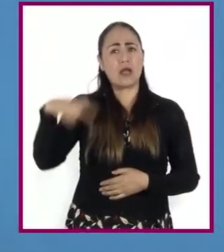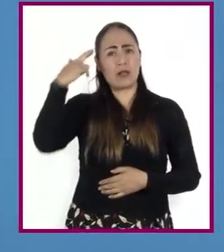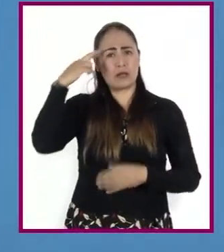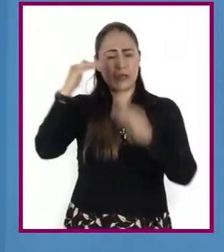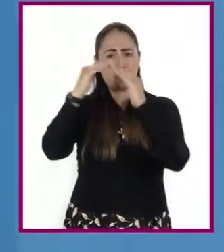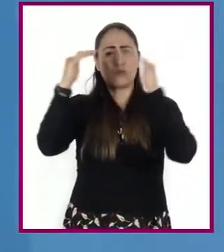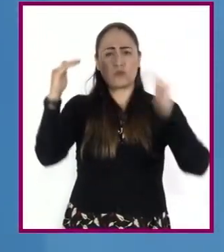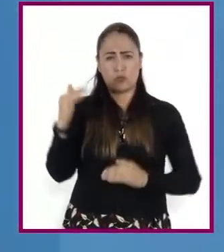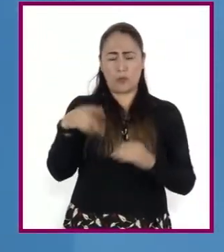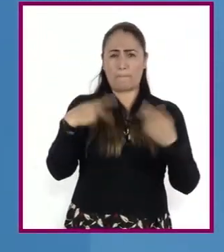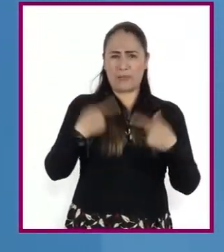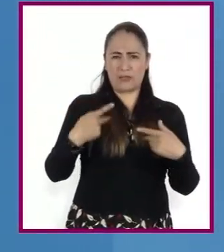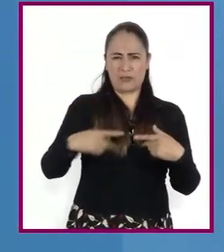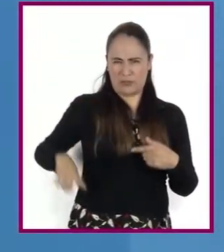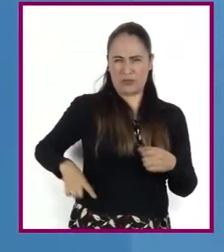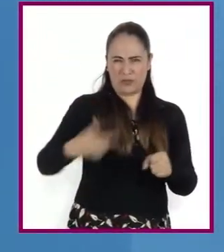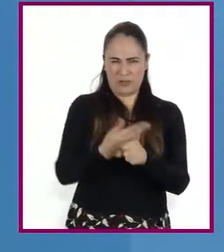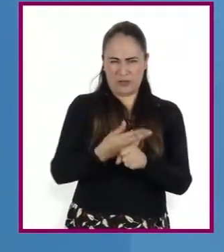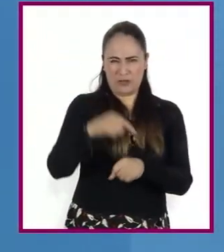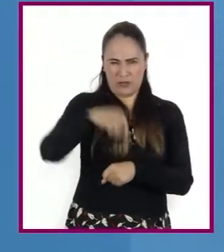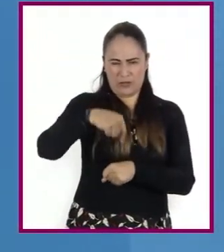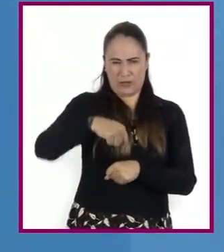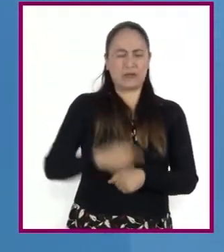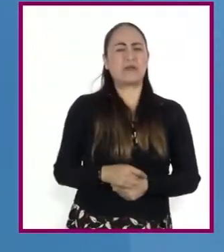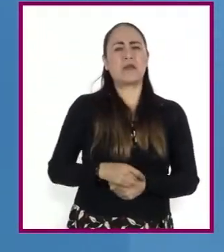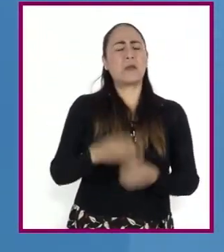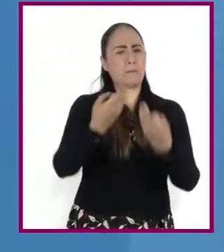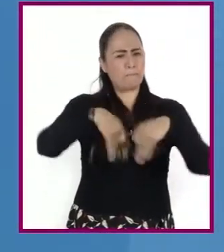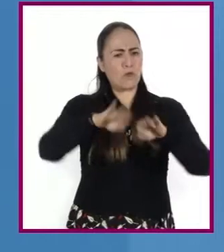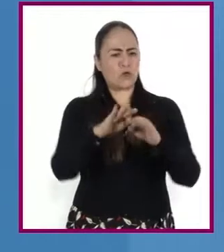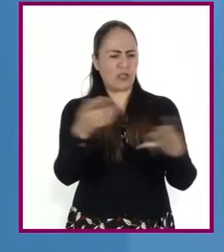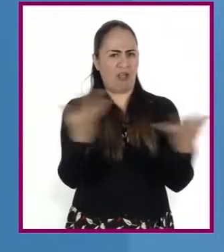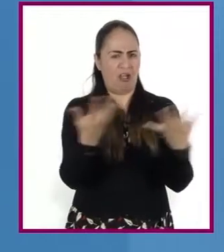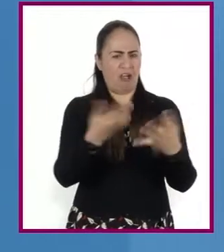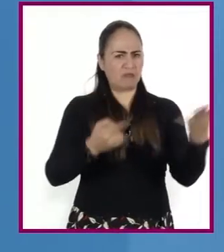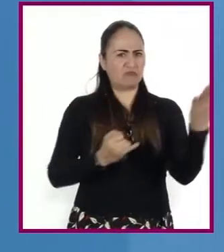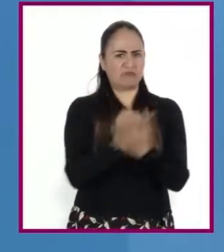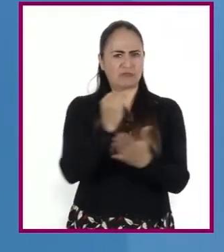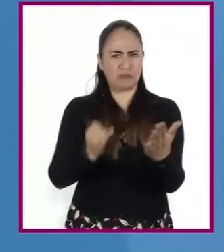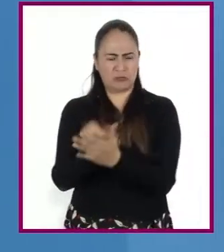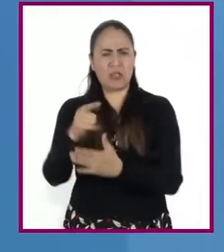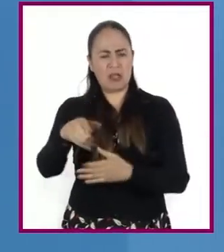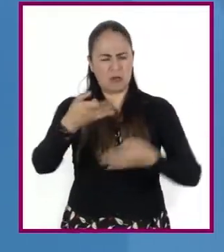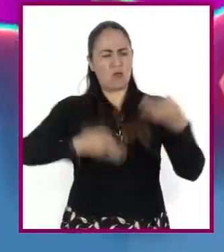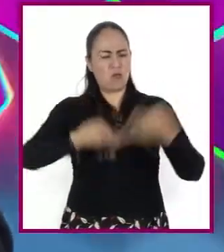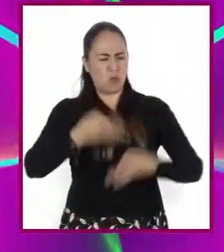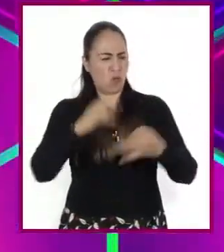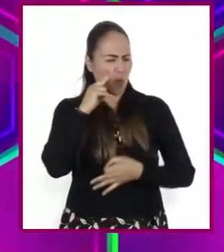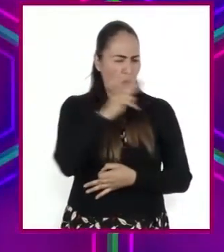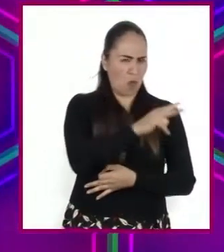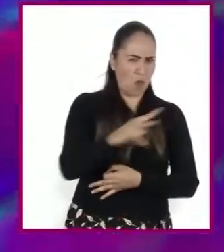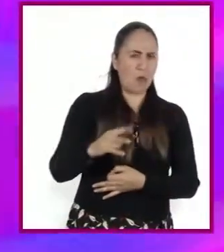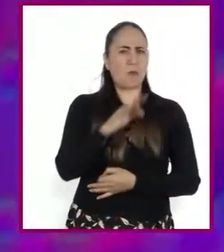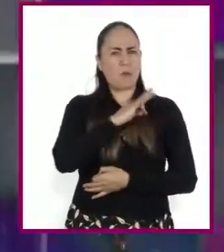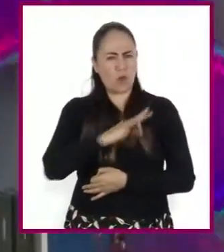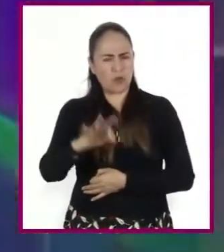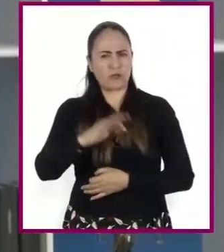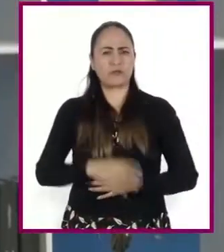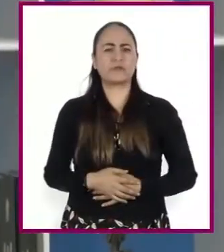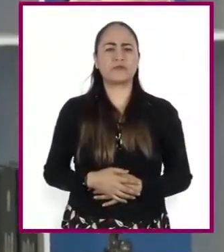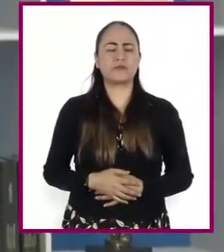obligación de recaudar el tributo, ahora destinado a manos españolas. Con el tiempo, los señoríos indígenas quedaron